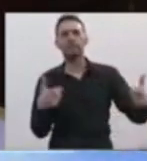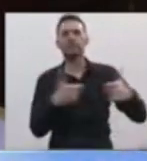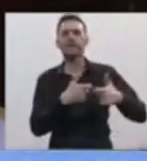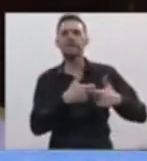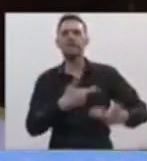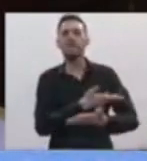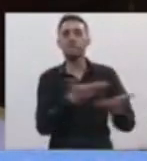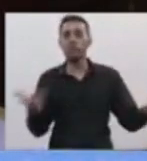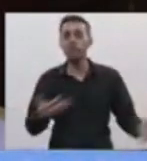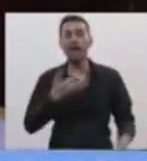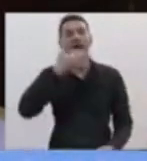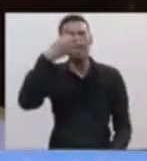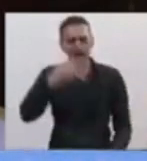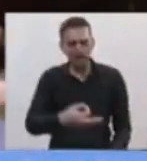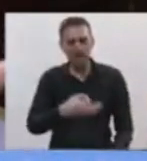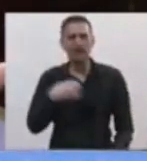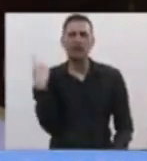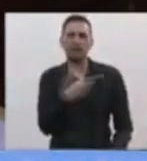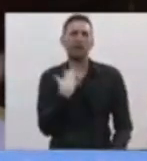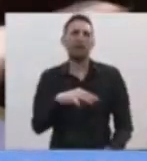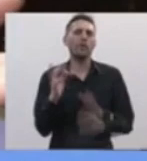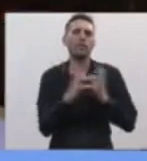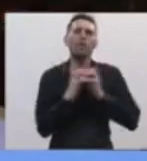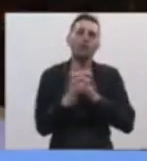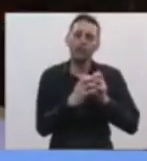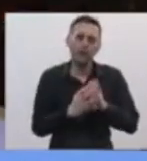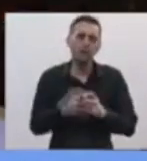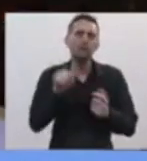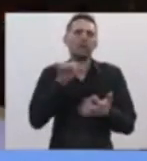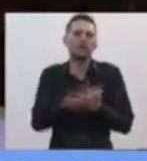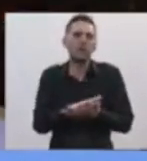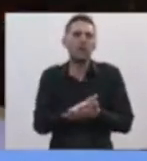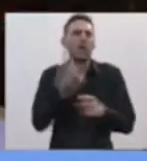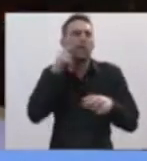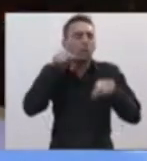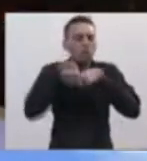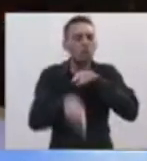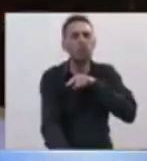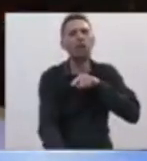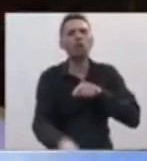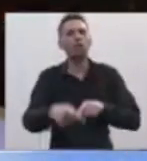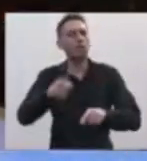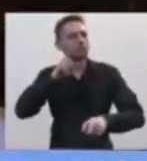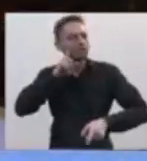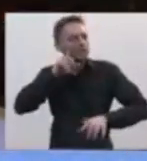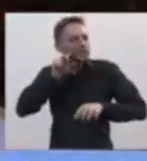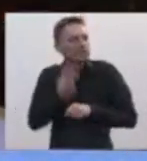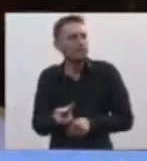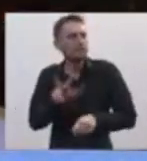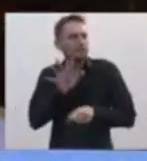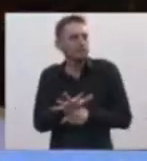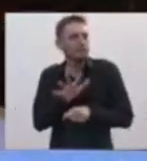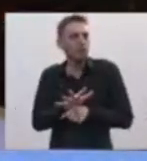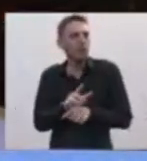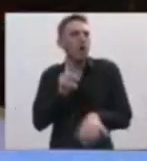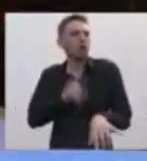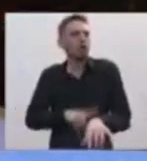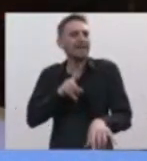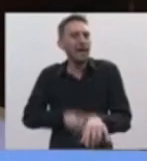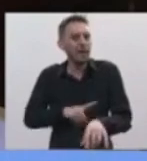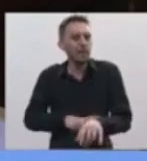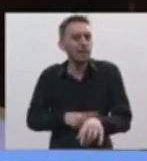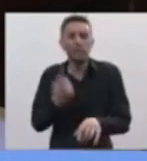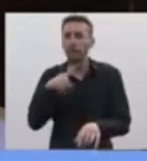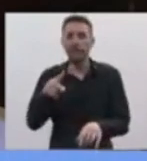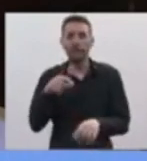la verdad que merecemos discutir como deberían ser bien profundamente rigurosamente con más tiempo no lo